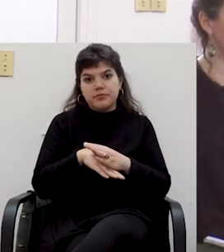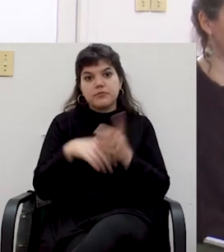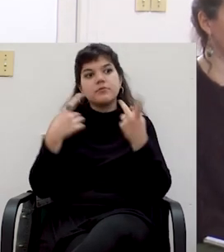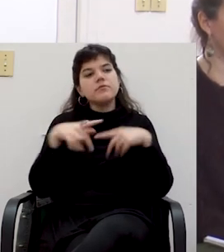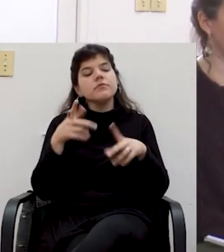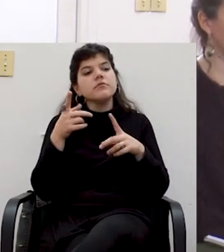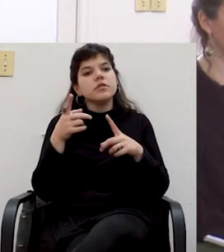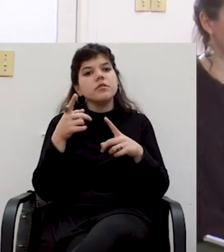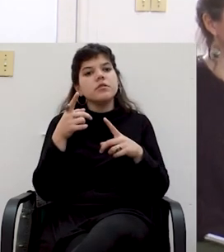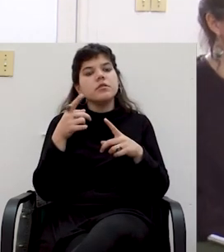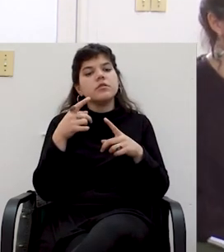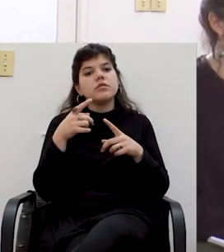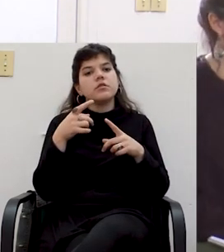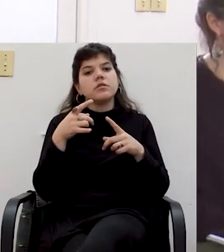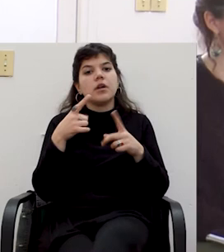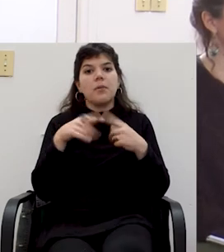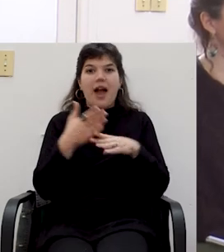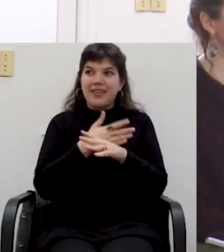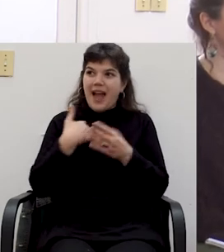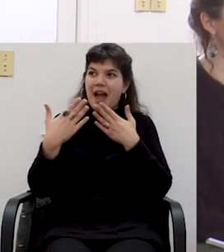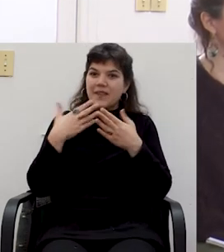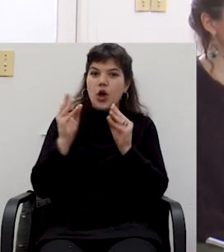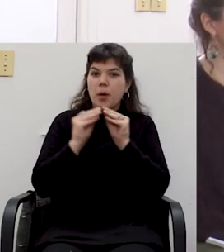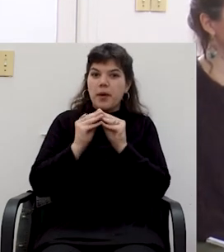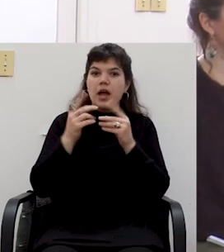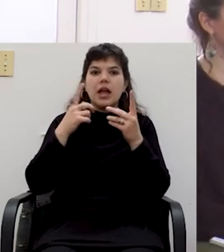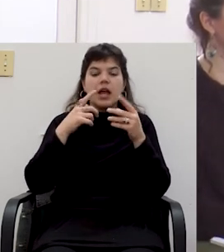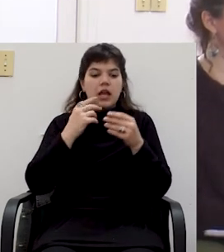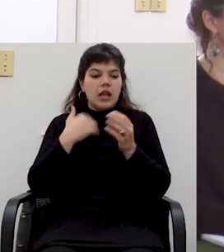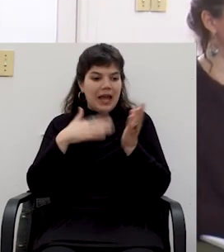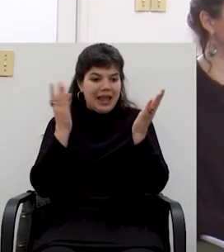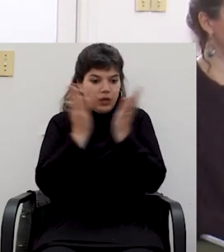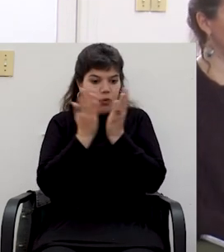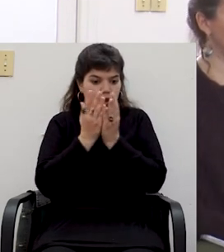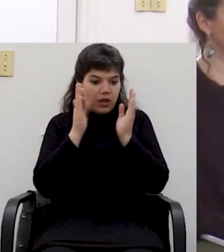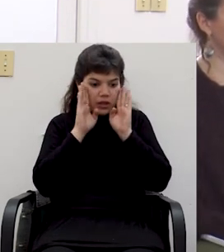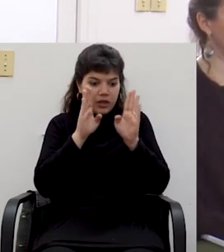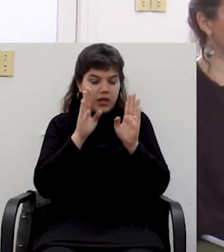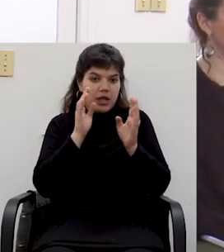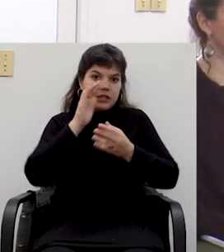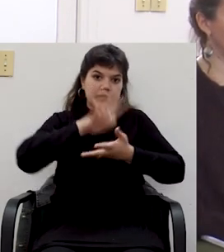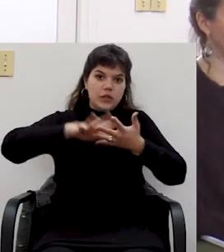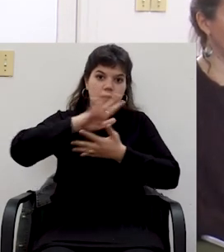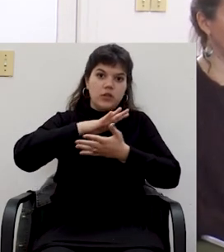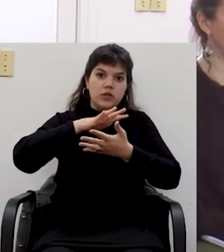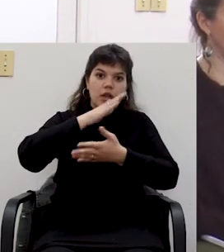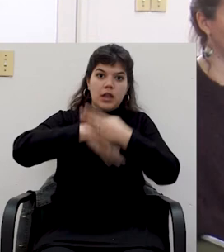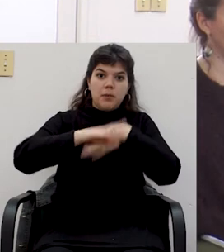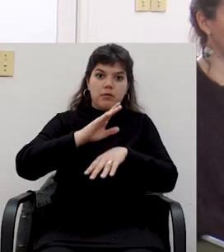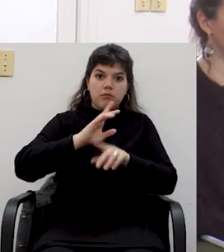encarnar esto que decía la compañera, que el estudiante en situación de discapacidad es un